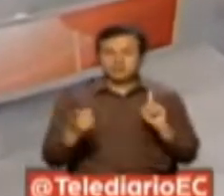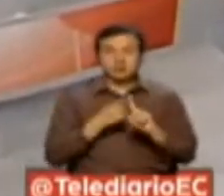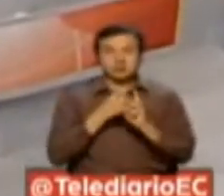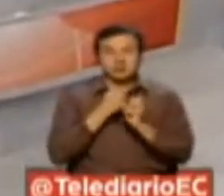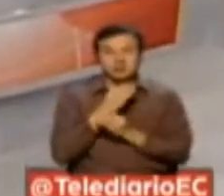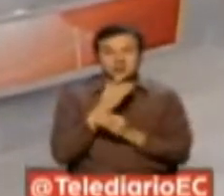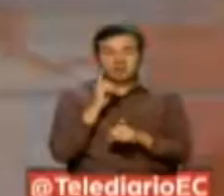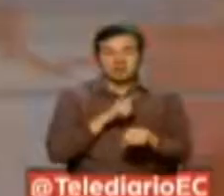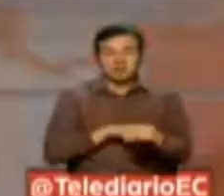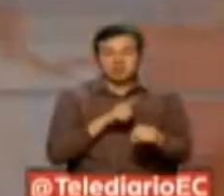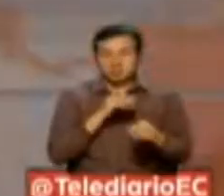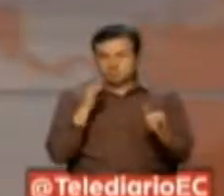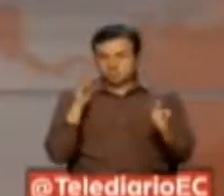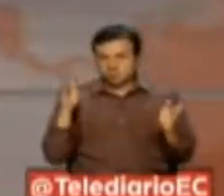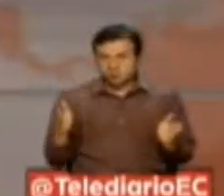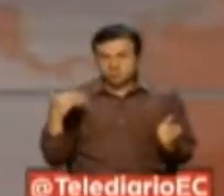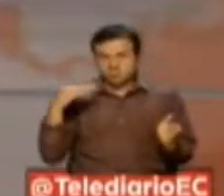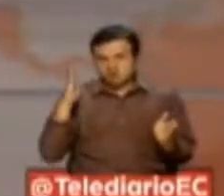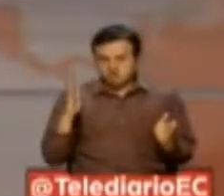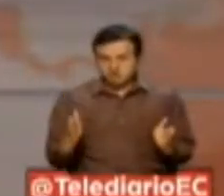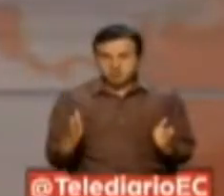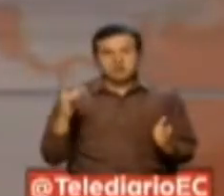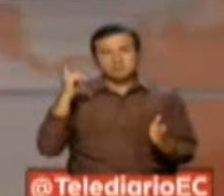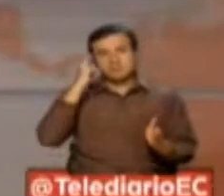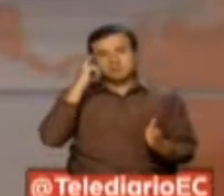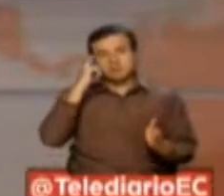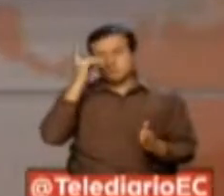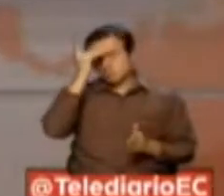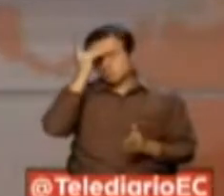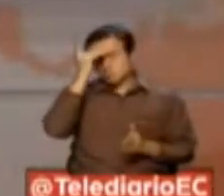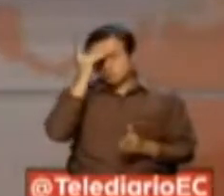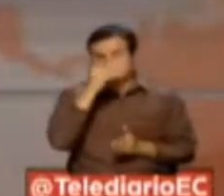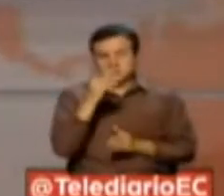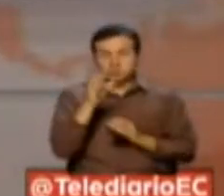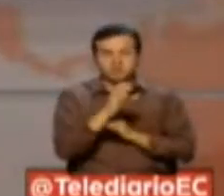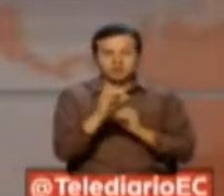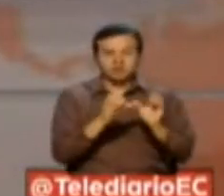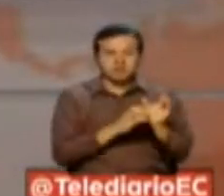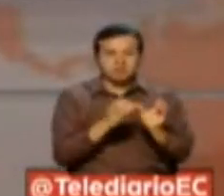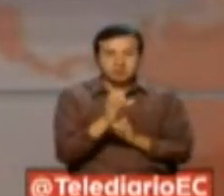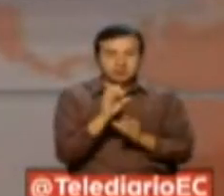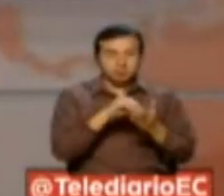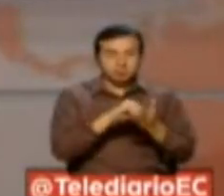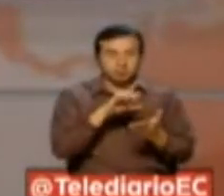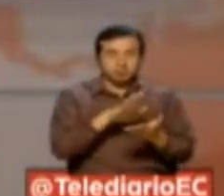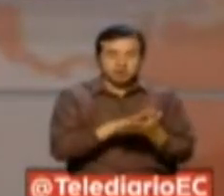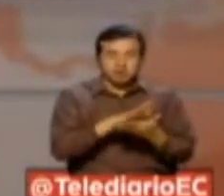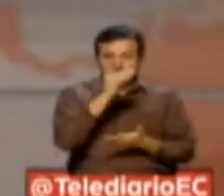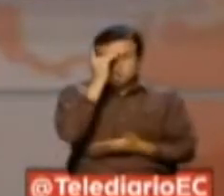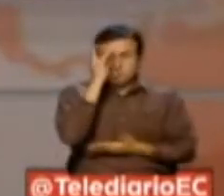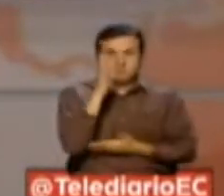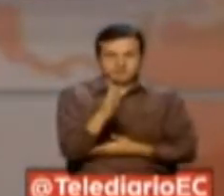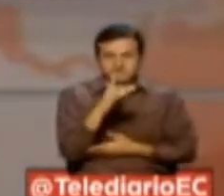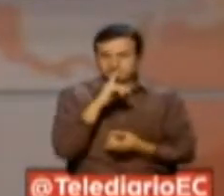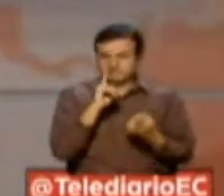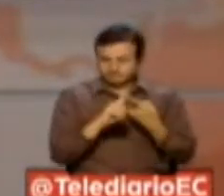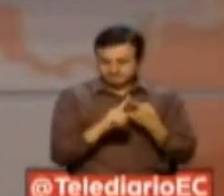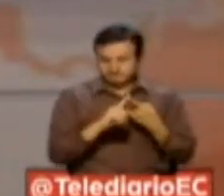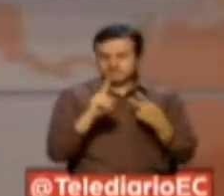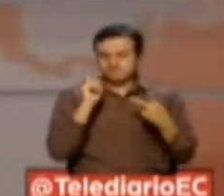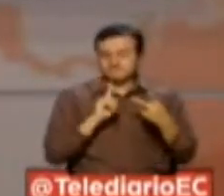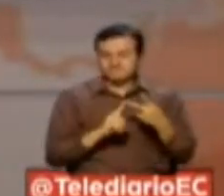emitieron a mayor tiempo entonces ella se debería considerar deuda pero no se contabilizaron como deuda esa es la primera cosa